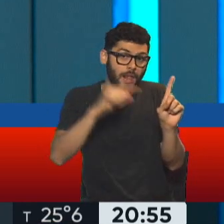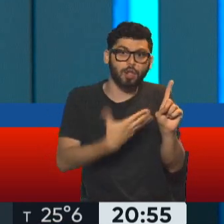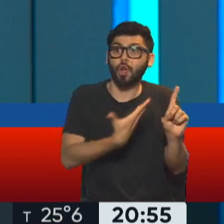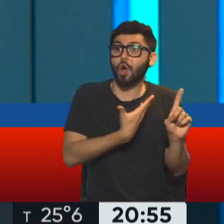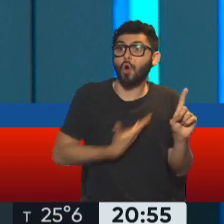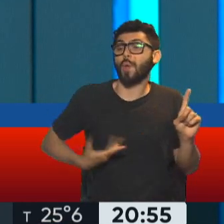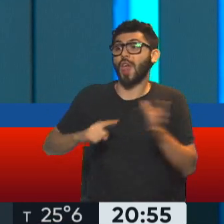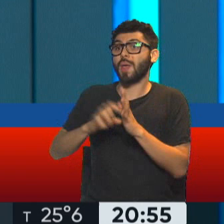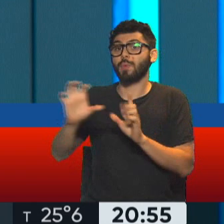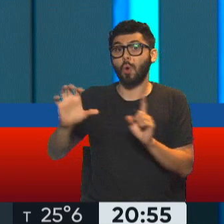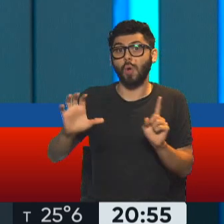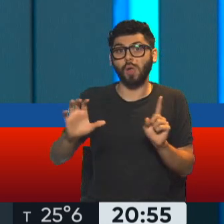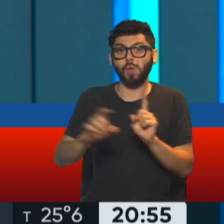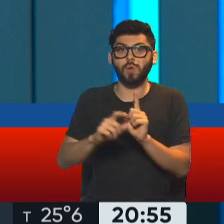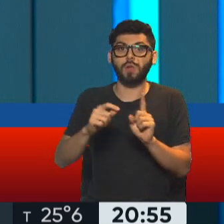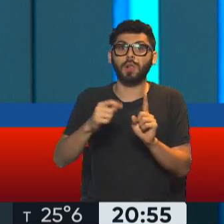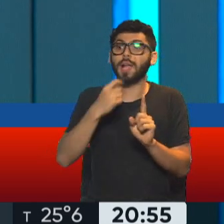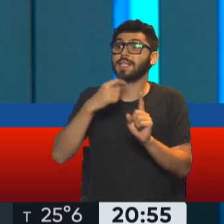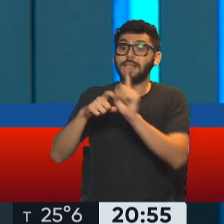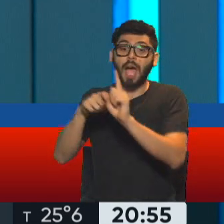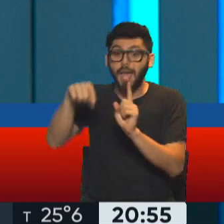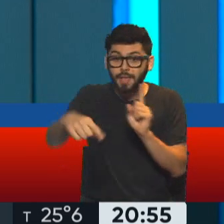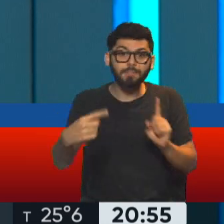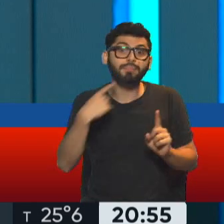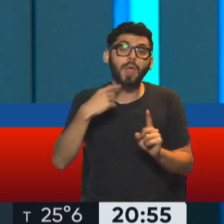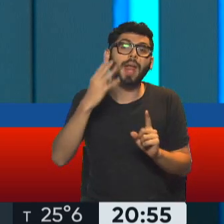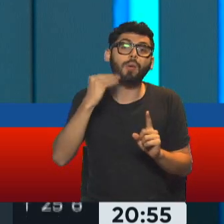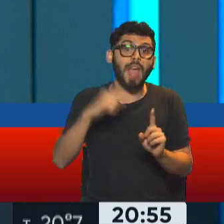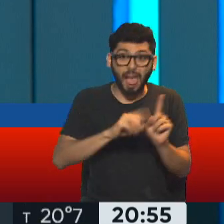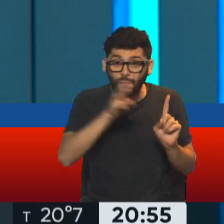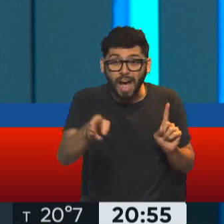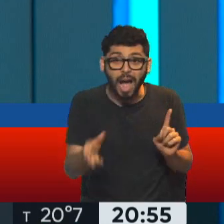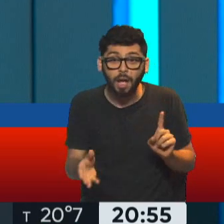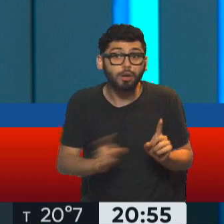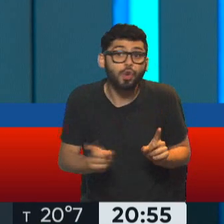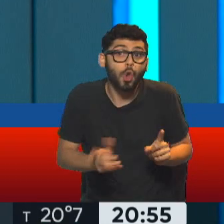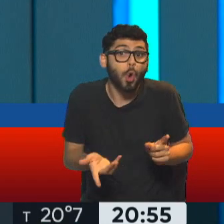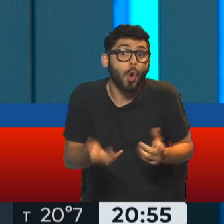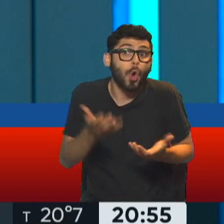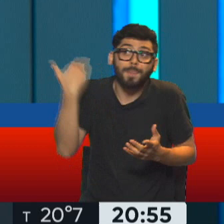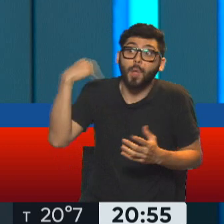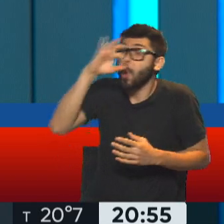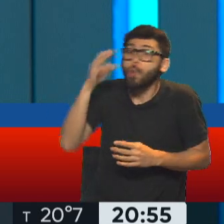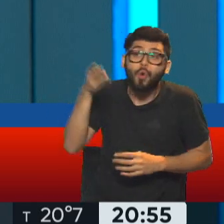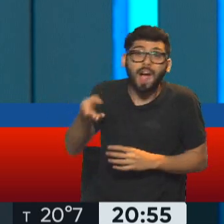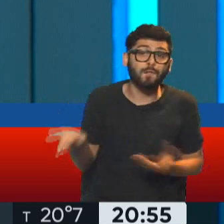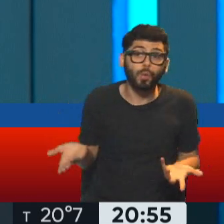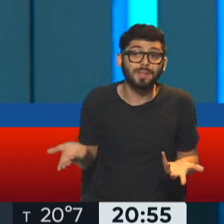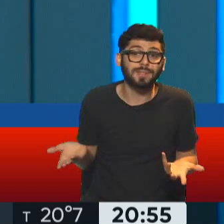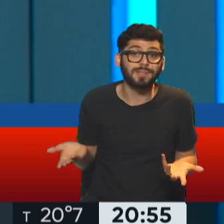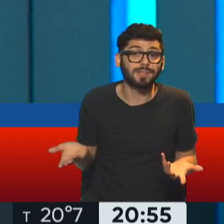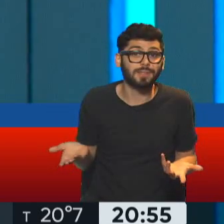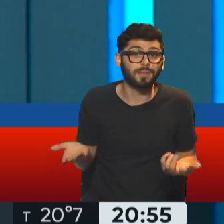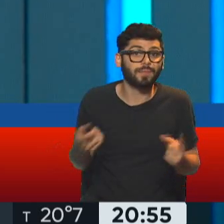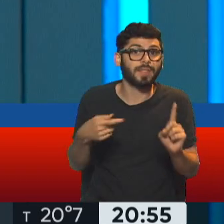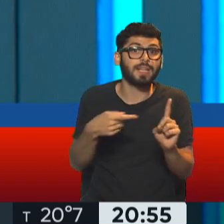provincia de Buenos Aires y ocurre lo de Ramos Mejía, ¿qué hace ella? ¿Va? No, porque no fue nunca. Es decir, ella